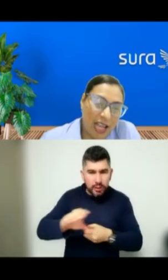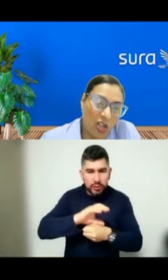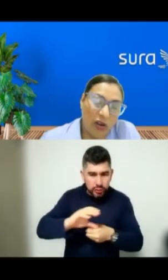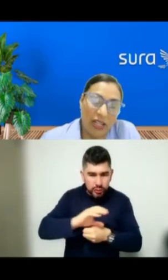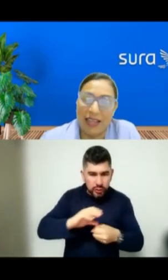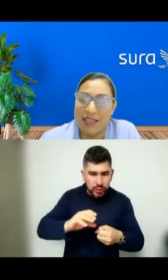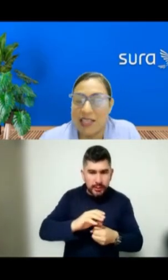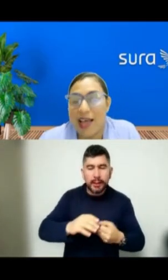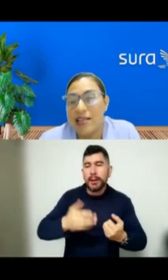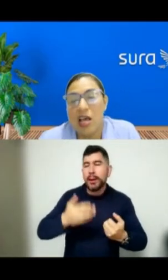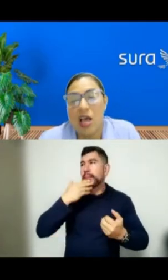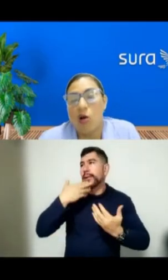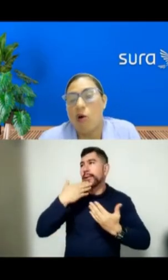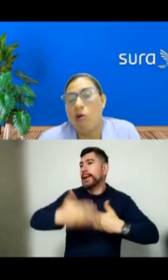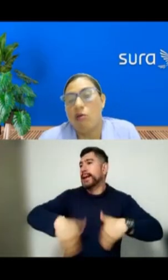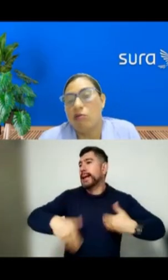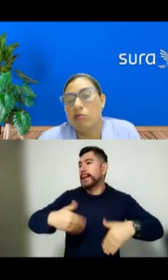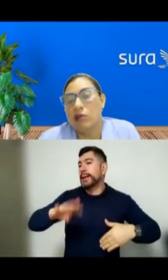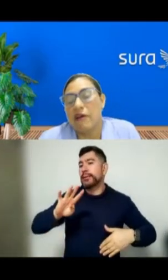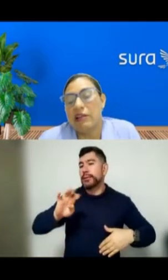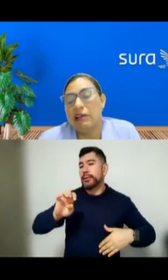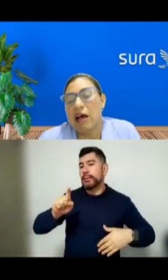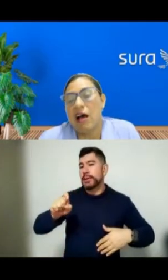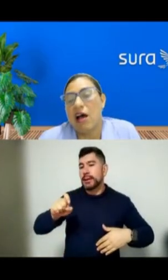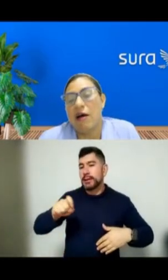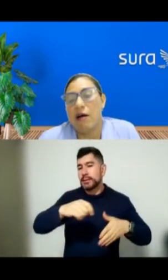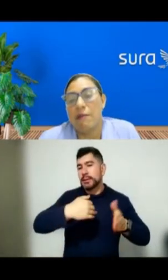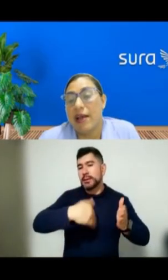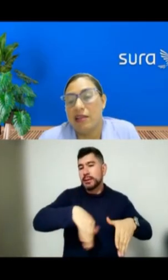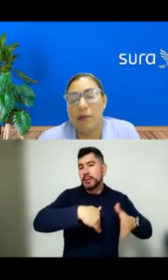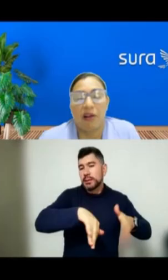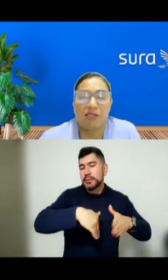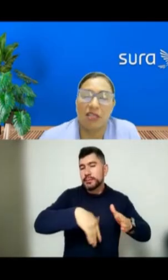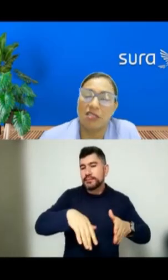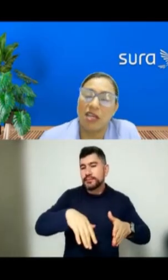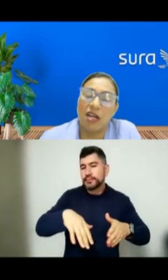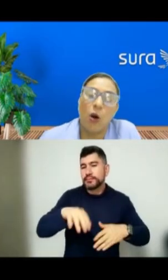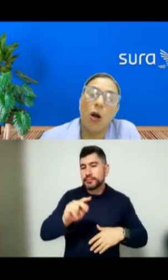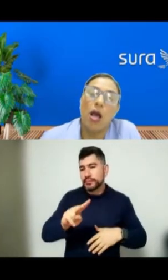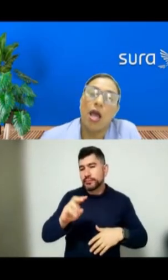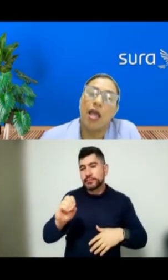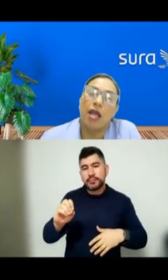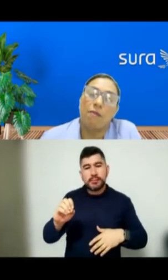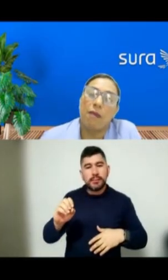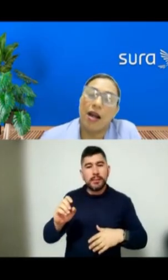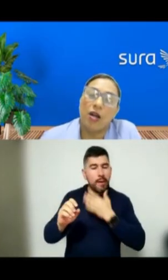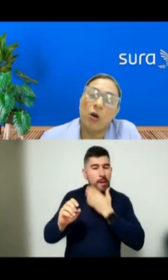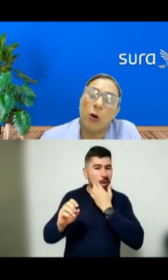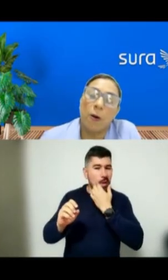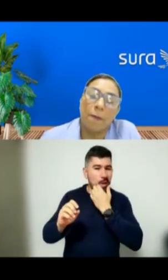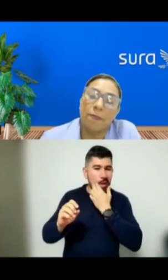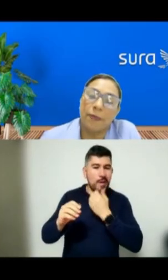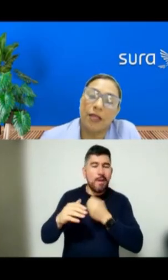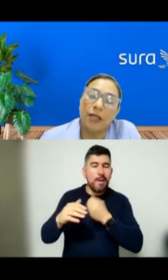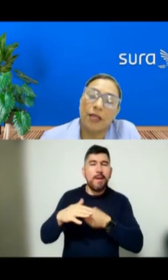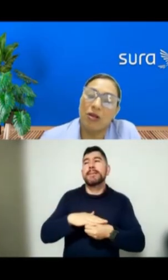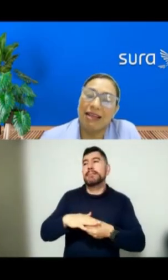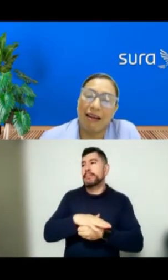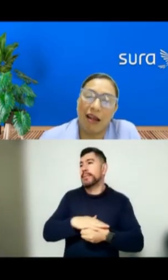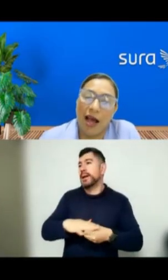la calle 96 con avenida 20, por así decirlo, en el